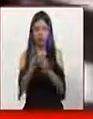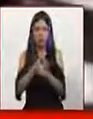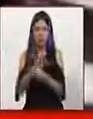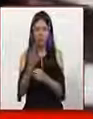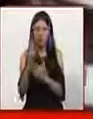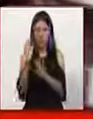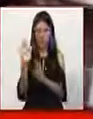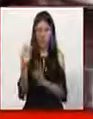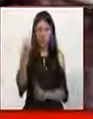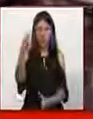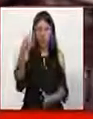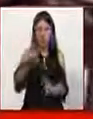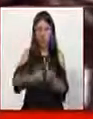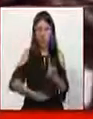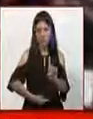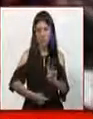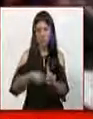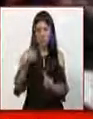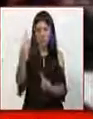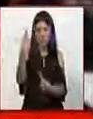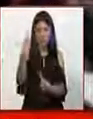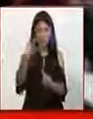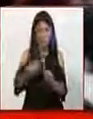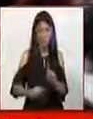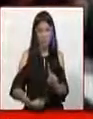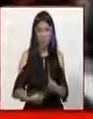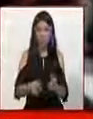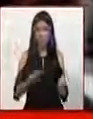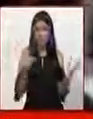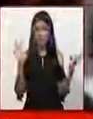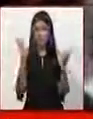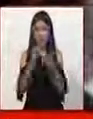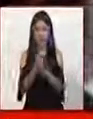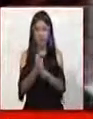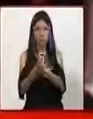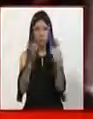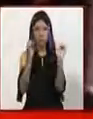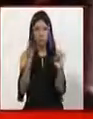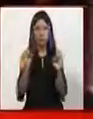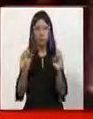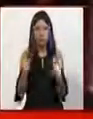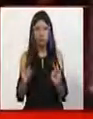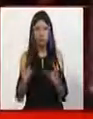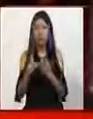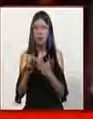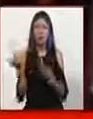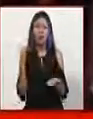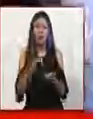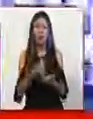un mes hasta que ya se tenga 0 casos, ¿no?, en esta unidad educativa.